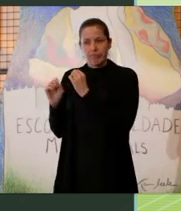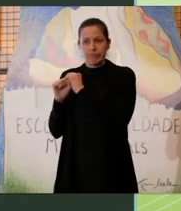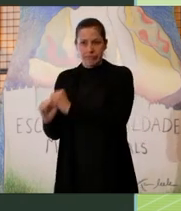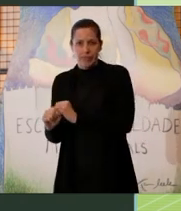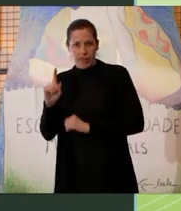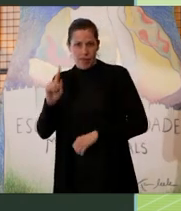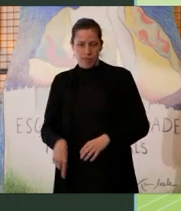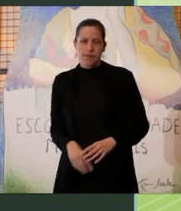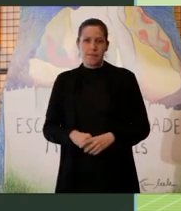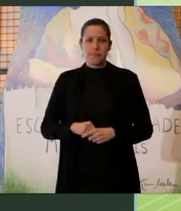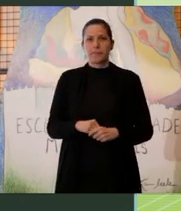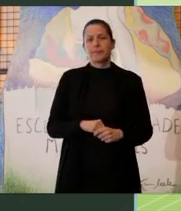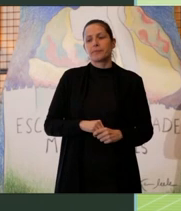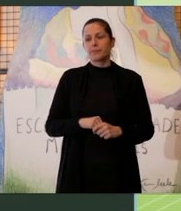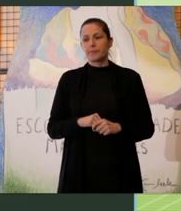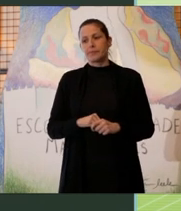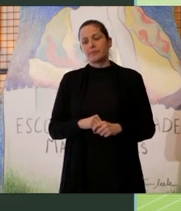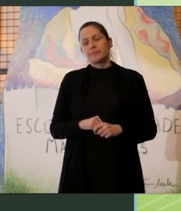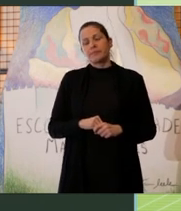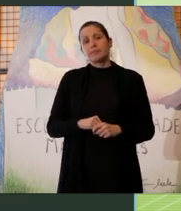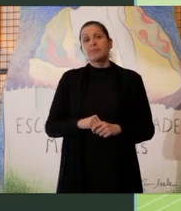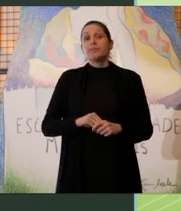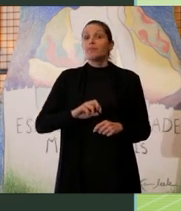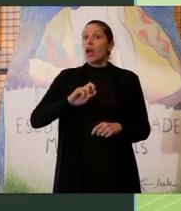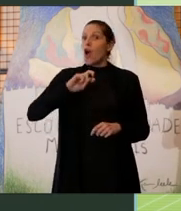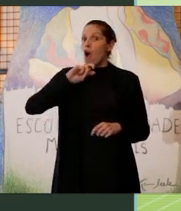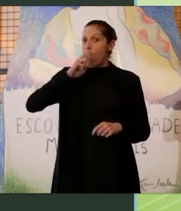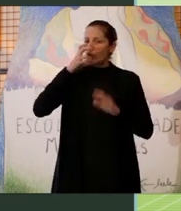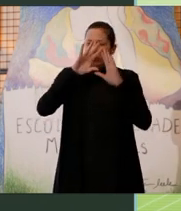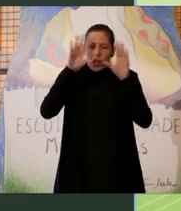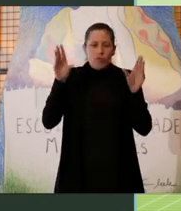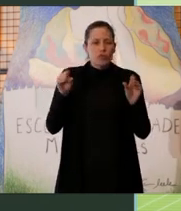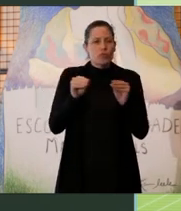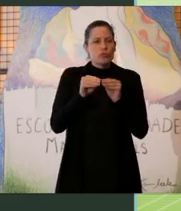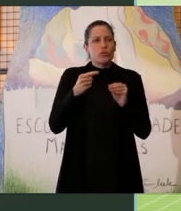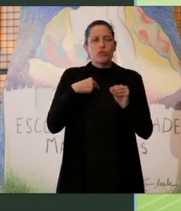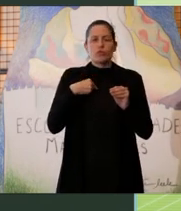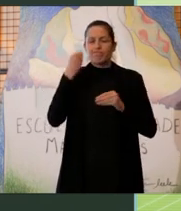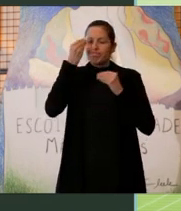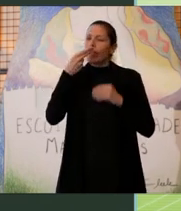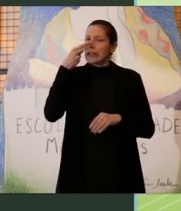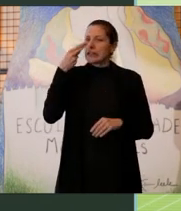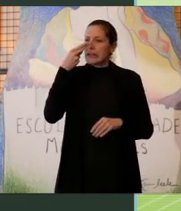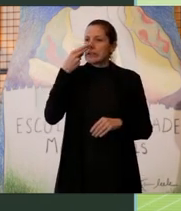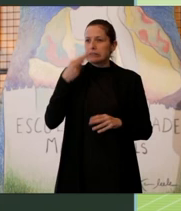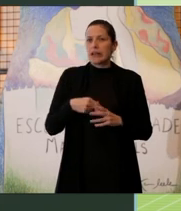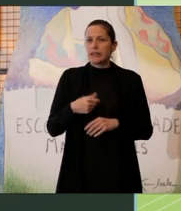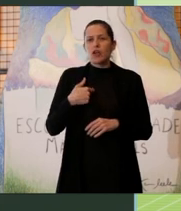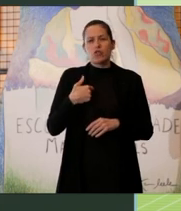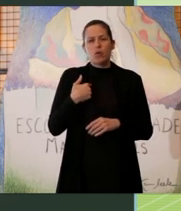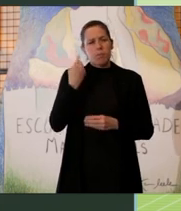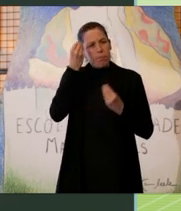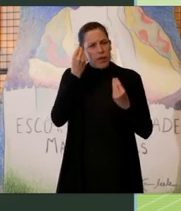luego hay otra consideración que a mí me parece muy muy interesante y que creo que tenemos muchos ejemplos